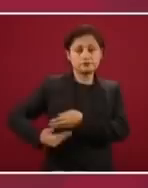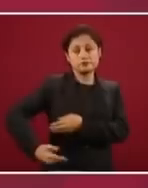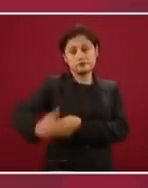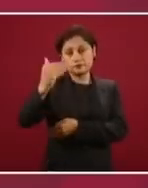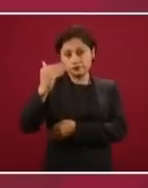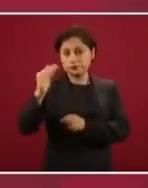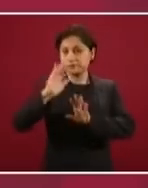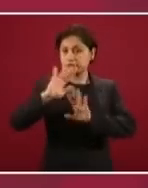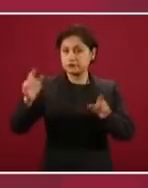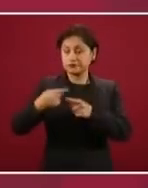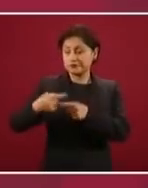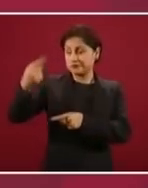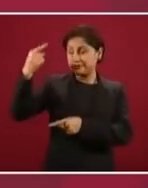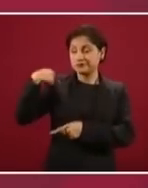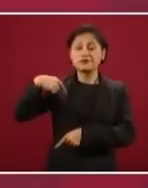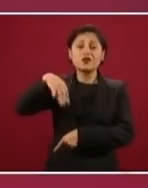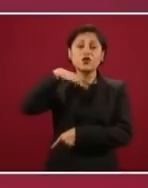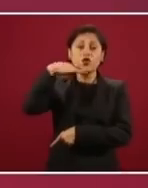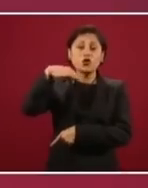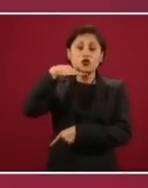hacia adelante